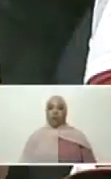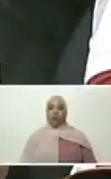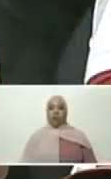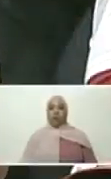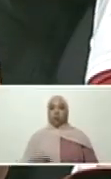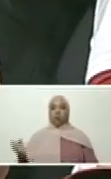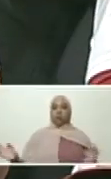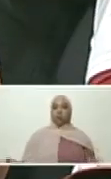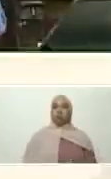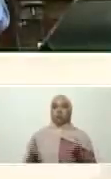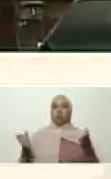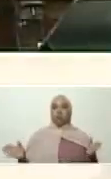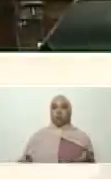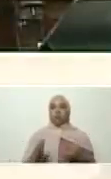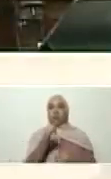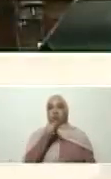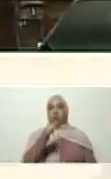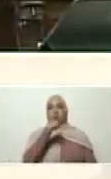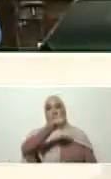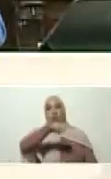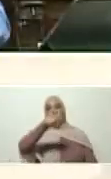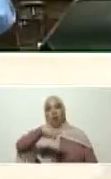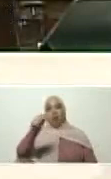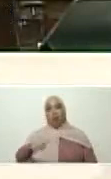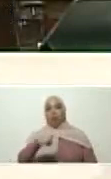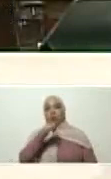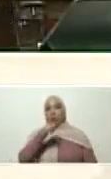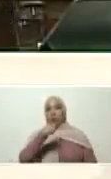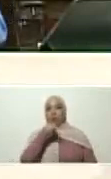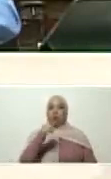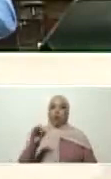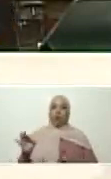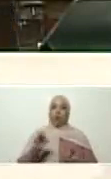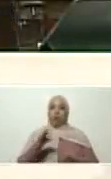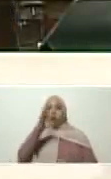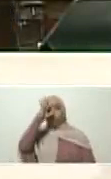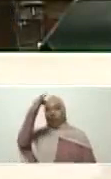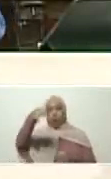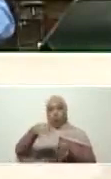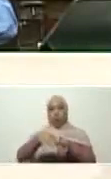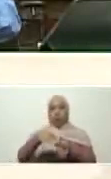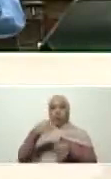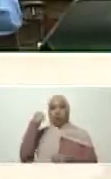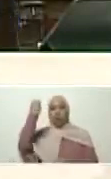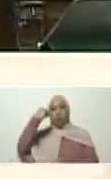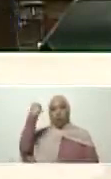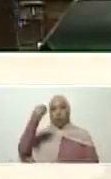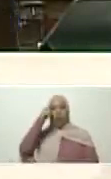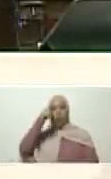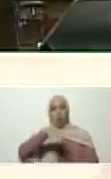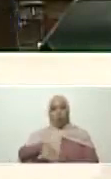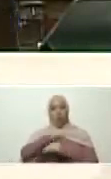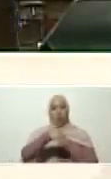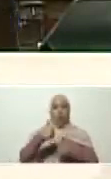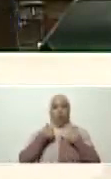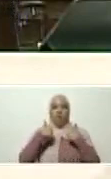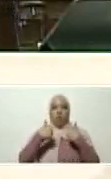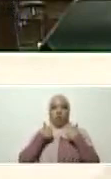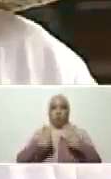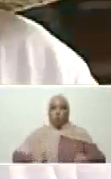motivar que la gente participe, que la gente tenga fe, que la gente crea, que la gente ponga su esfuerzo?